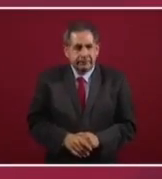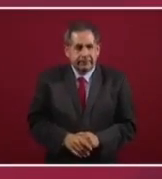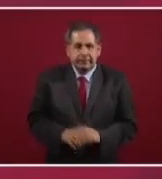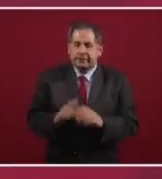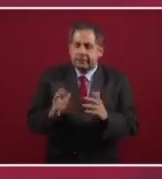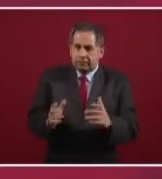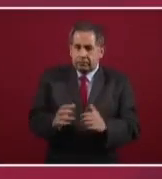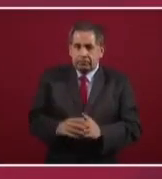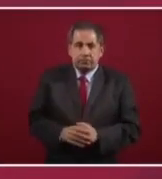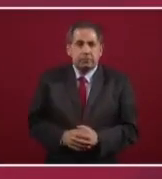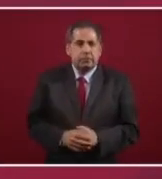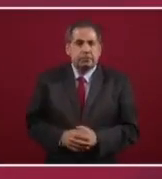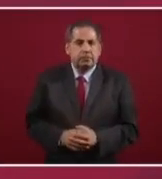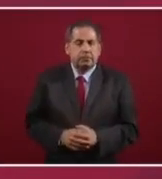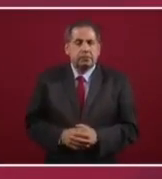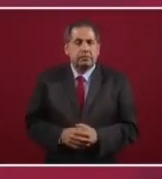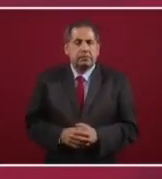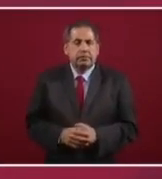Entonces,